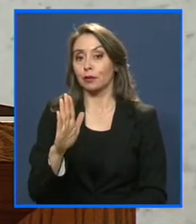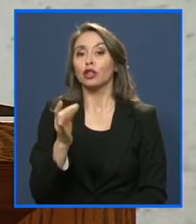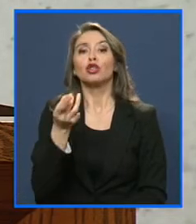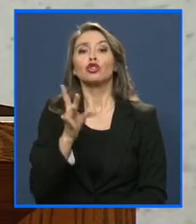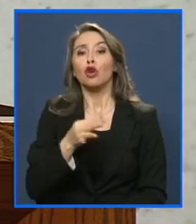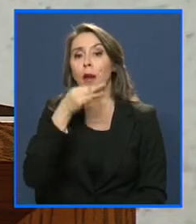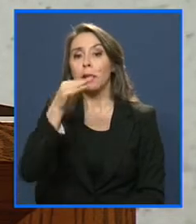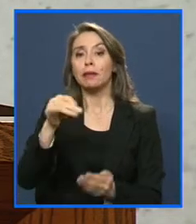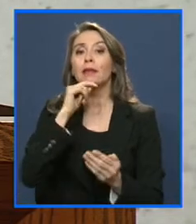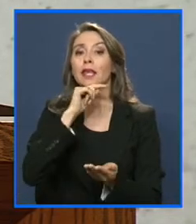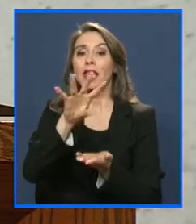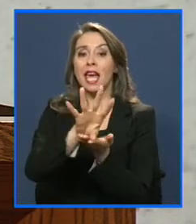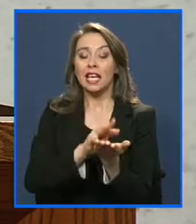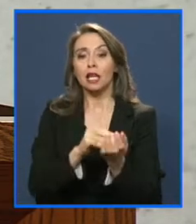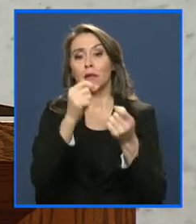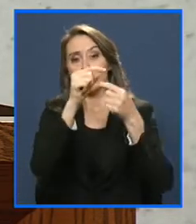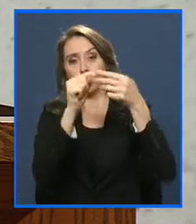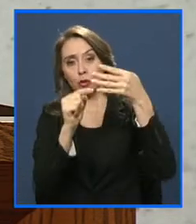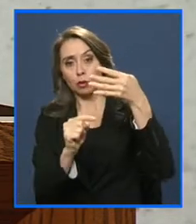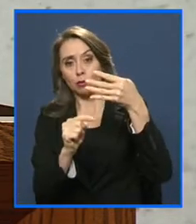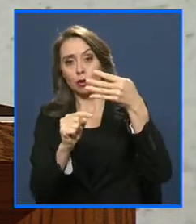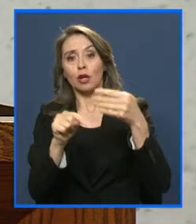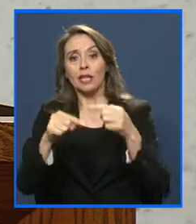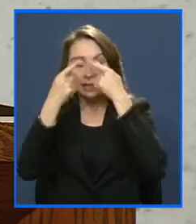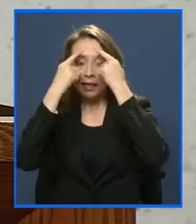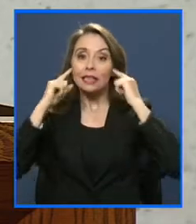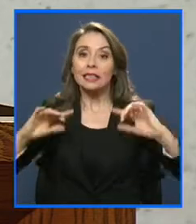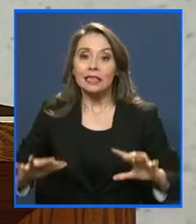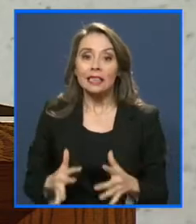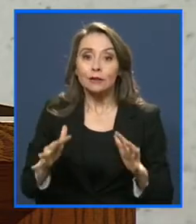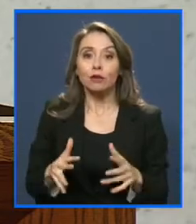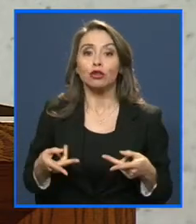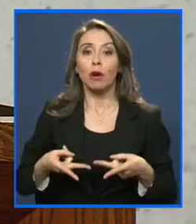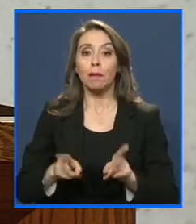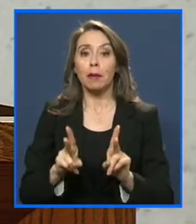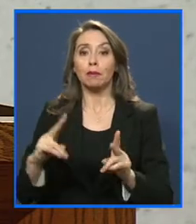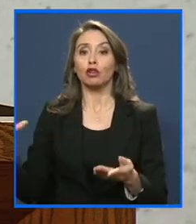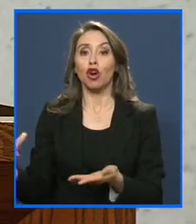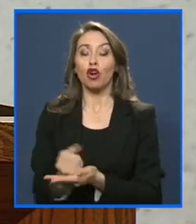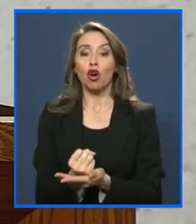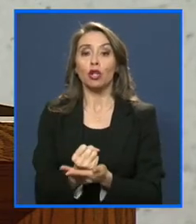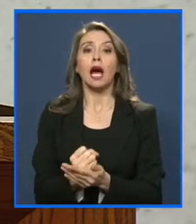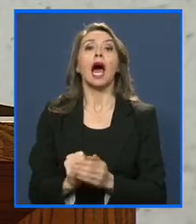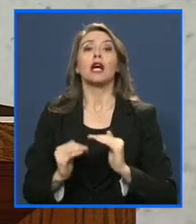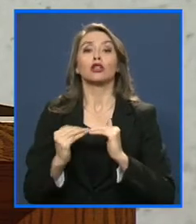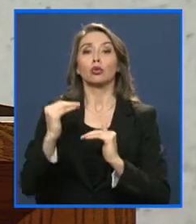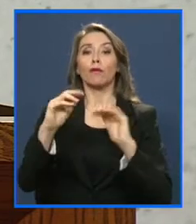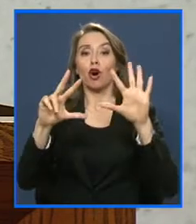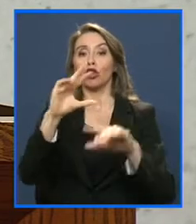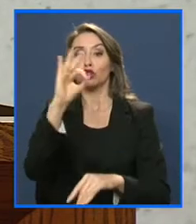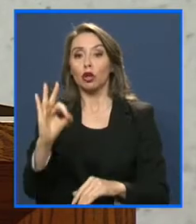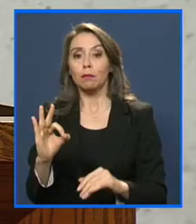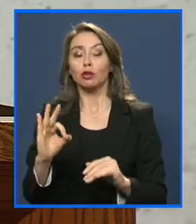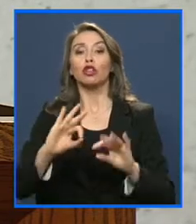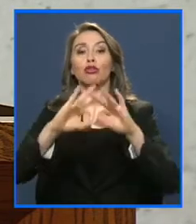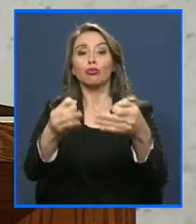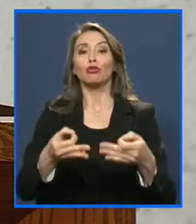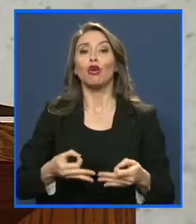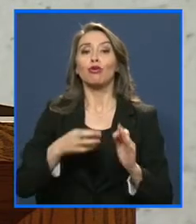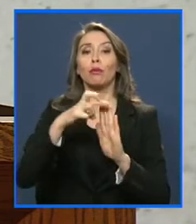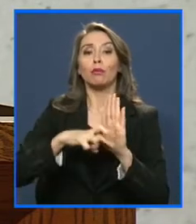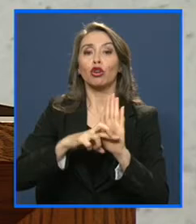entre tantos otros este esfuerzo nos ha permitido alcanzar un aumento de un 8% en el total de los proyectos de ley